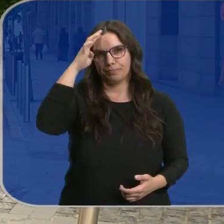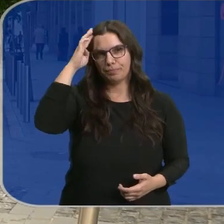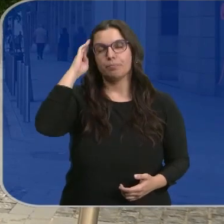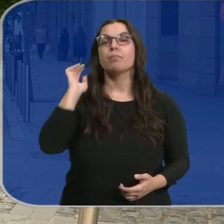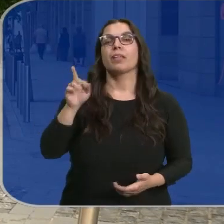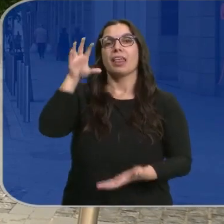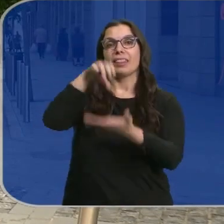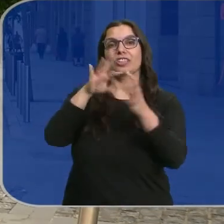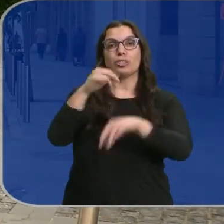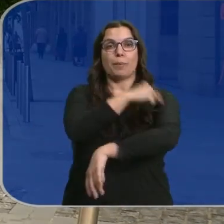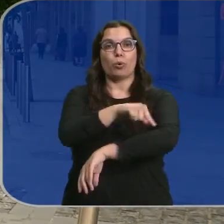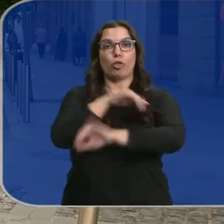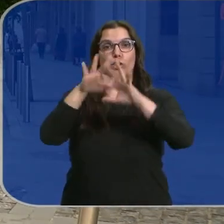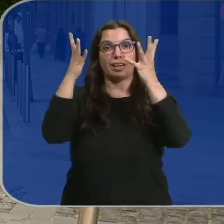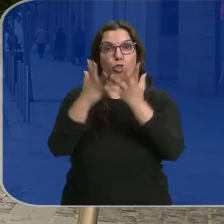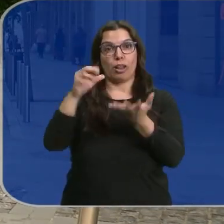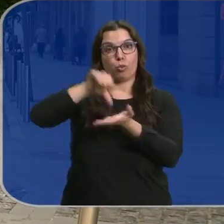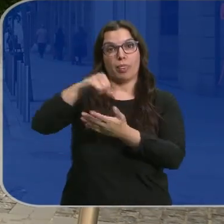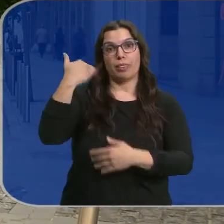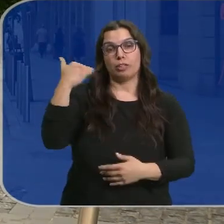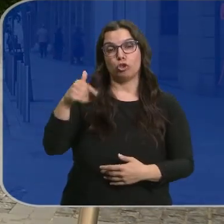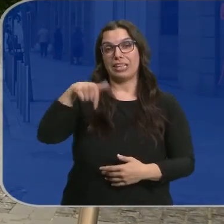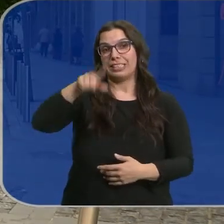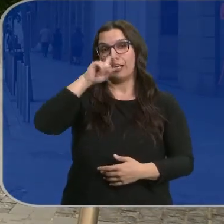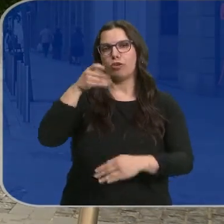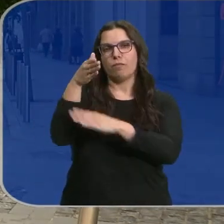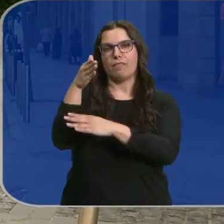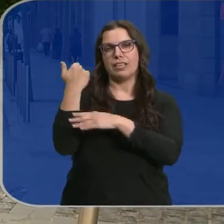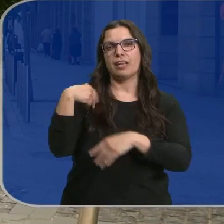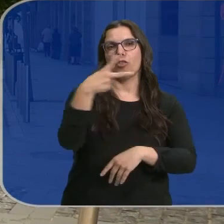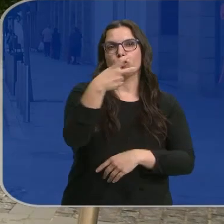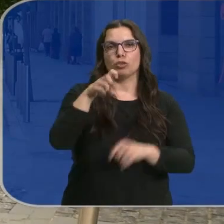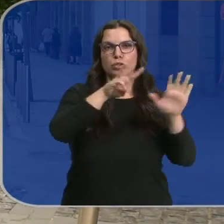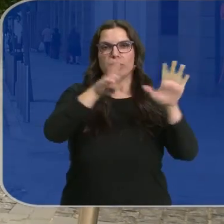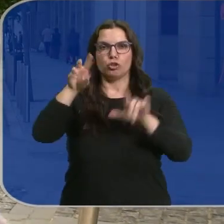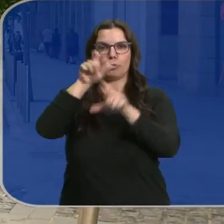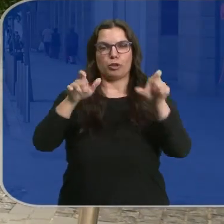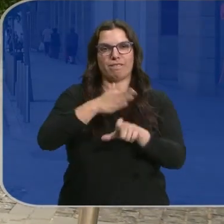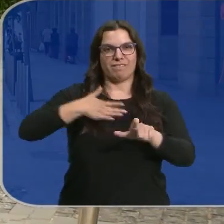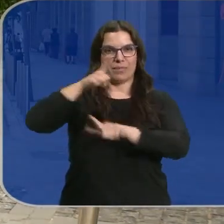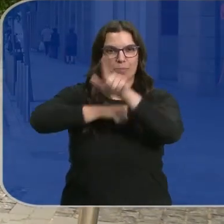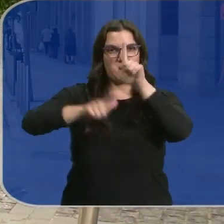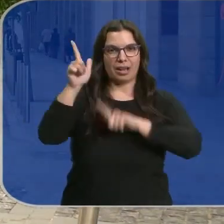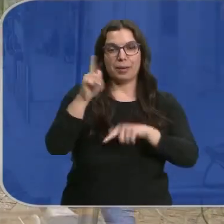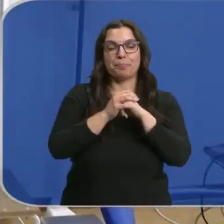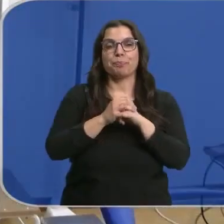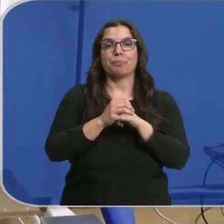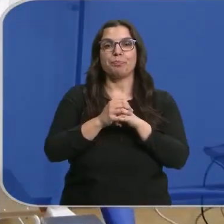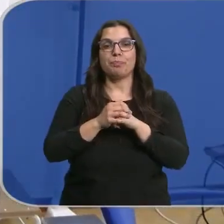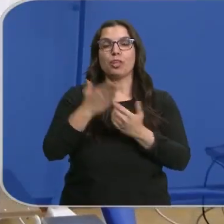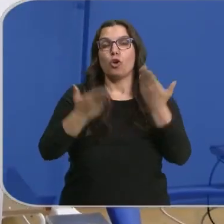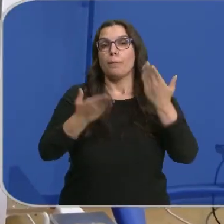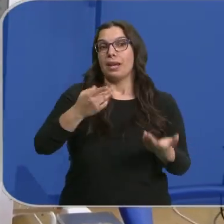Por este centro de vacunación internacional de Soria han pasado en lo que va de año 288 viajeros. La cifra se dispara